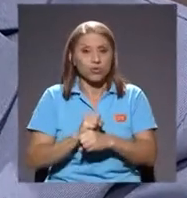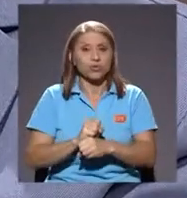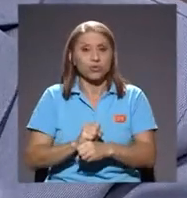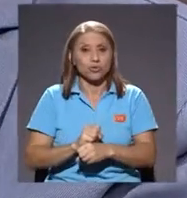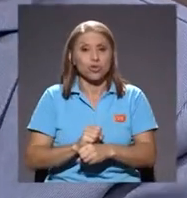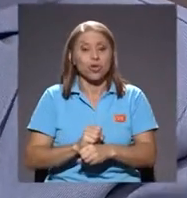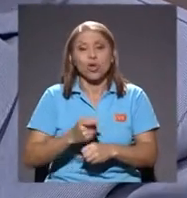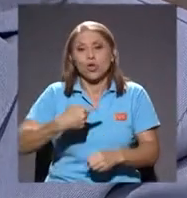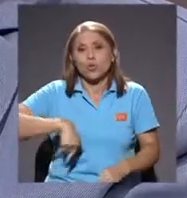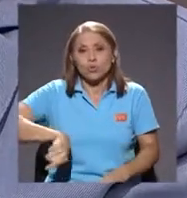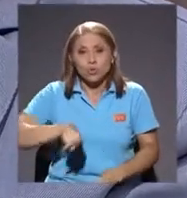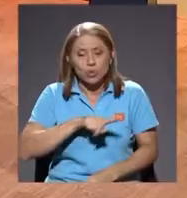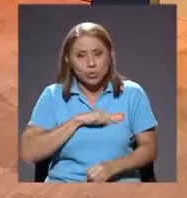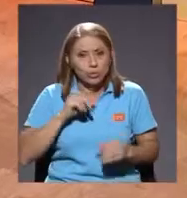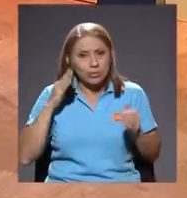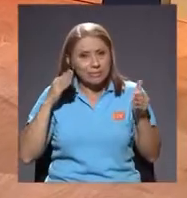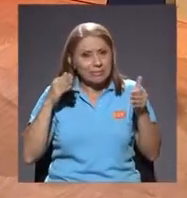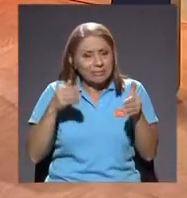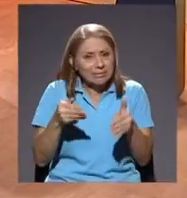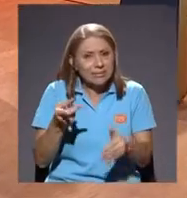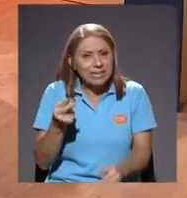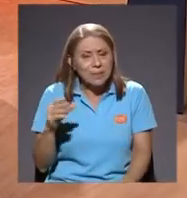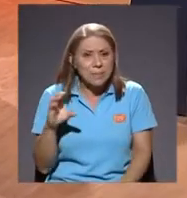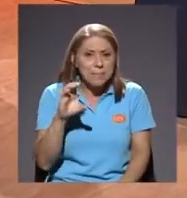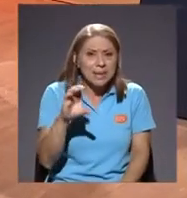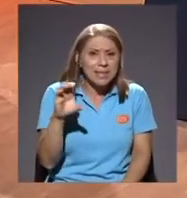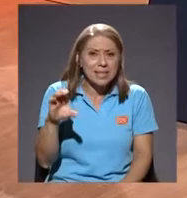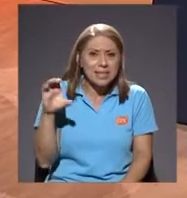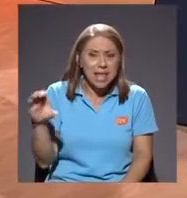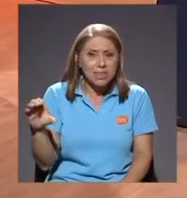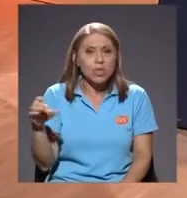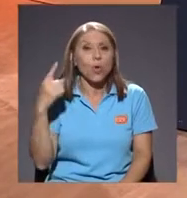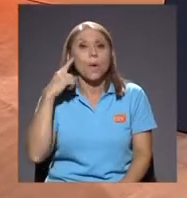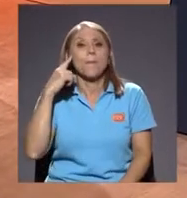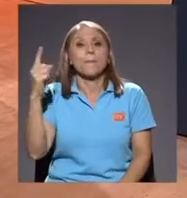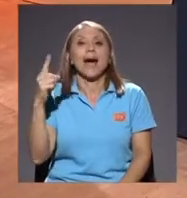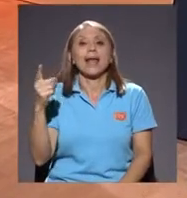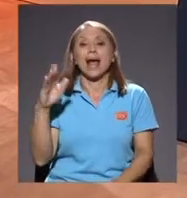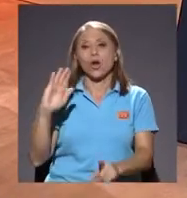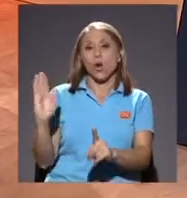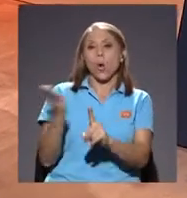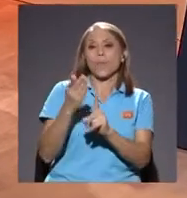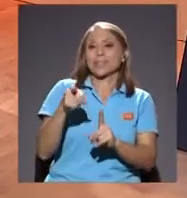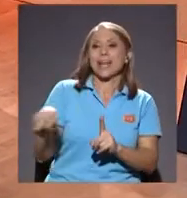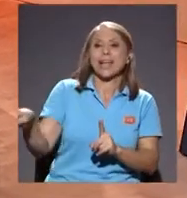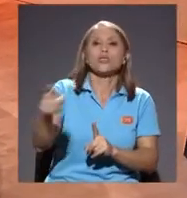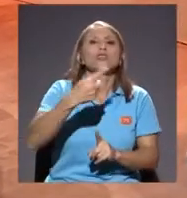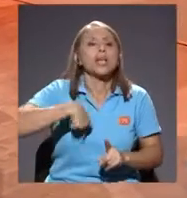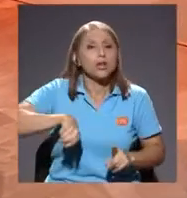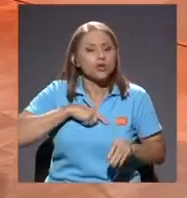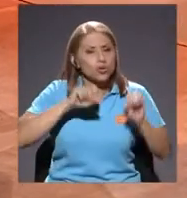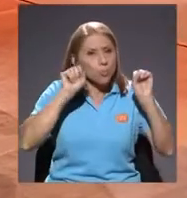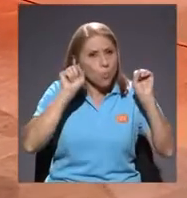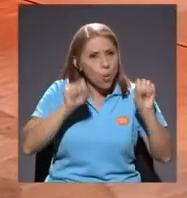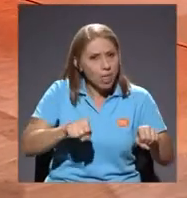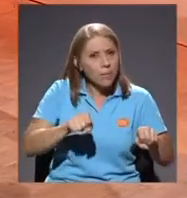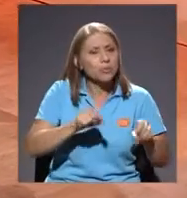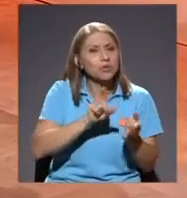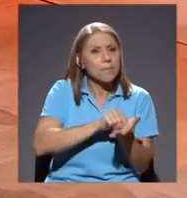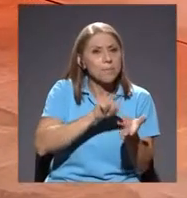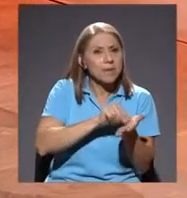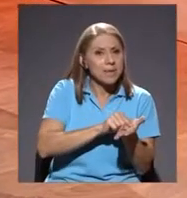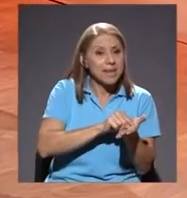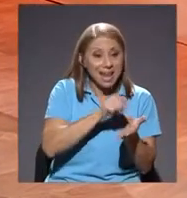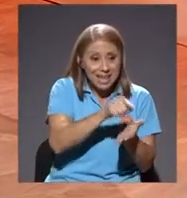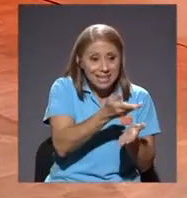años invirtiendo para llegar a convencerlos de que somos capaces de imprimir lo que importaban ellos